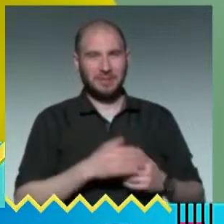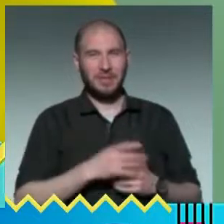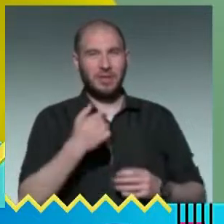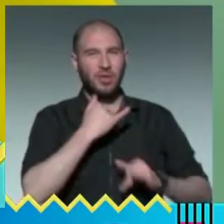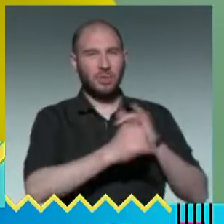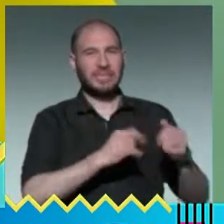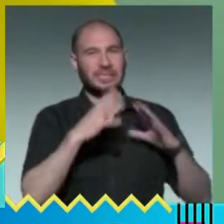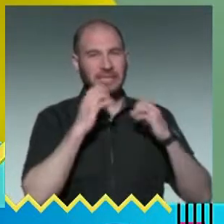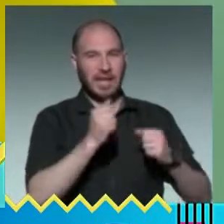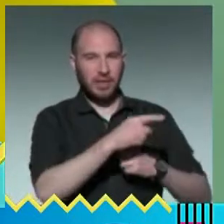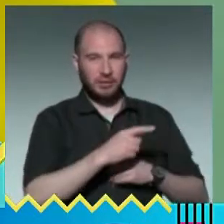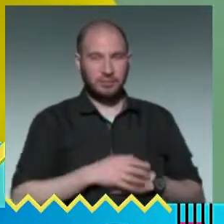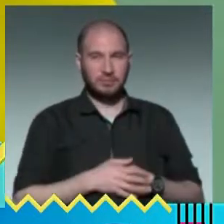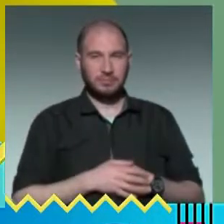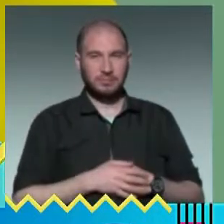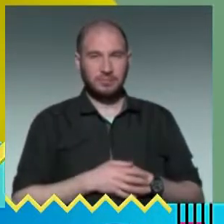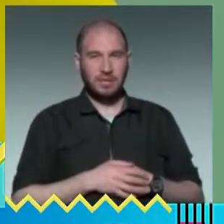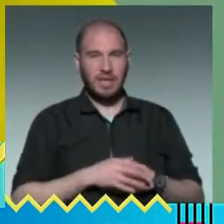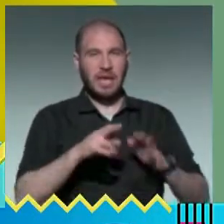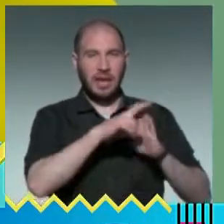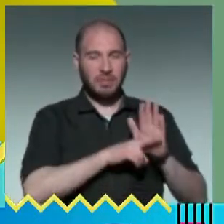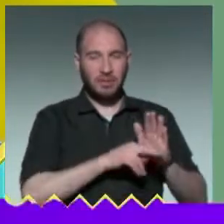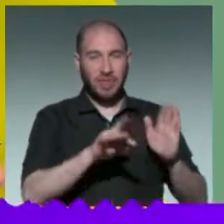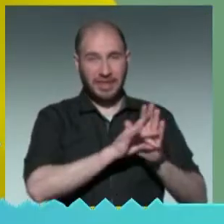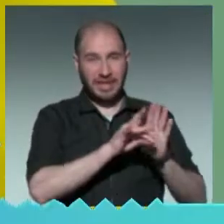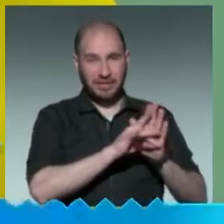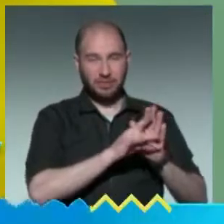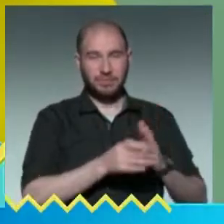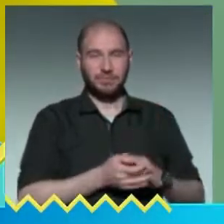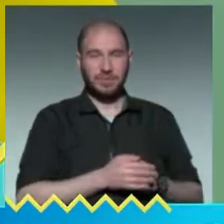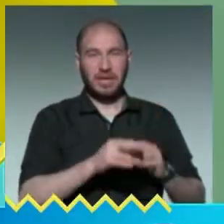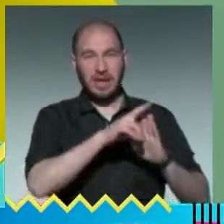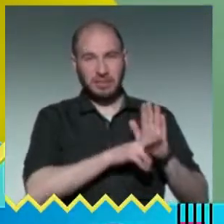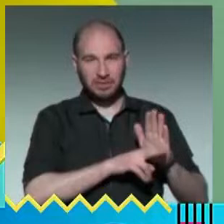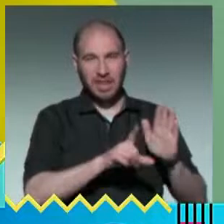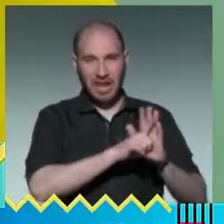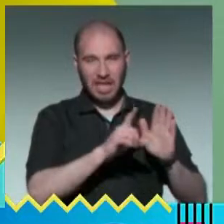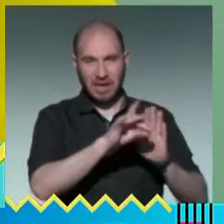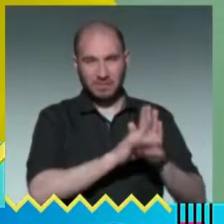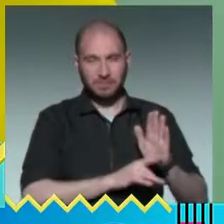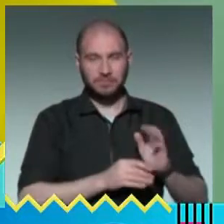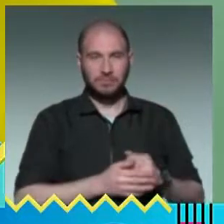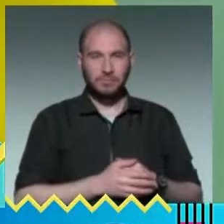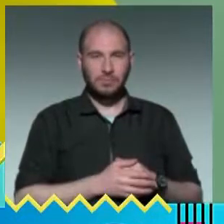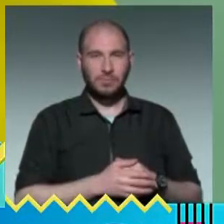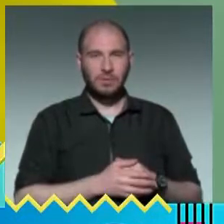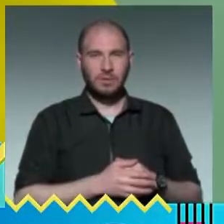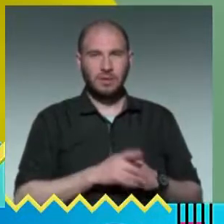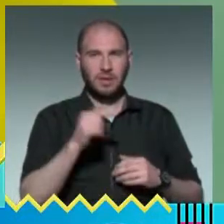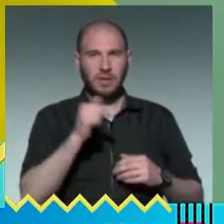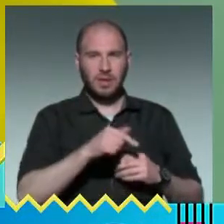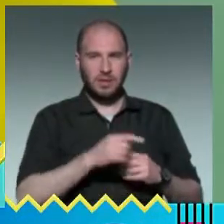comentaba al secretario que esta regulación del decreto, esta reglamentación de la ley, ha traído un